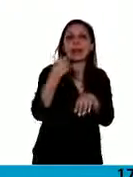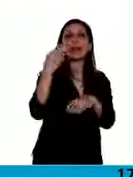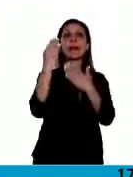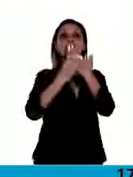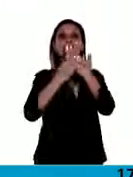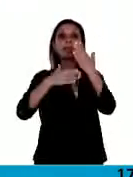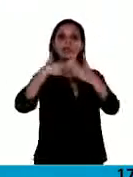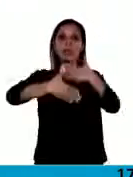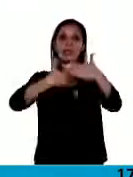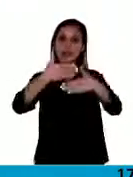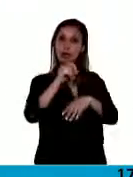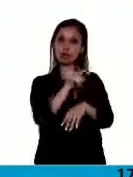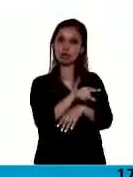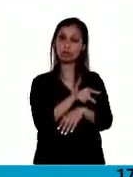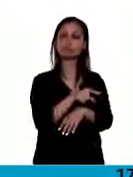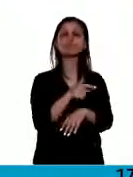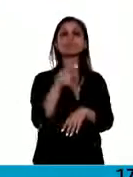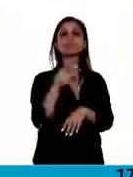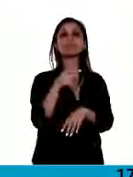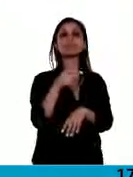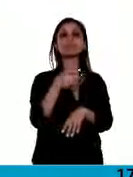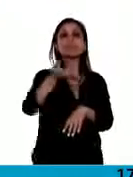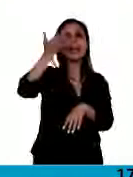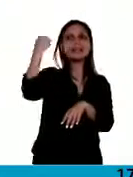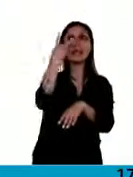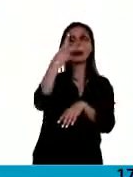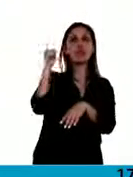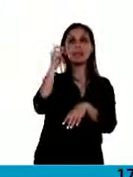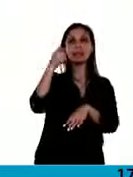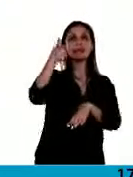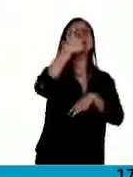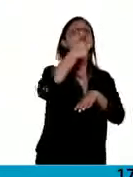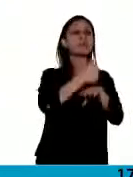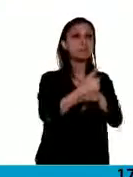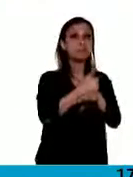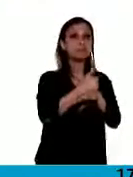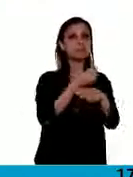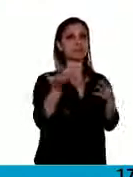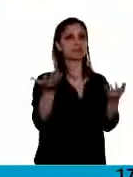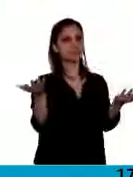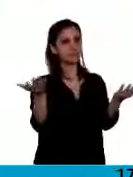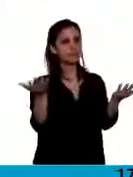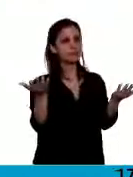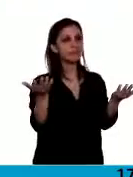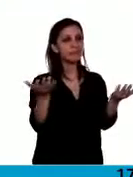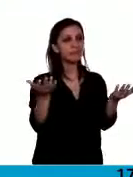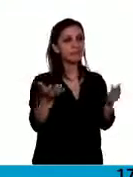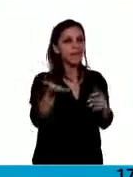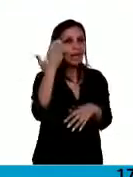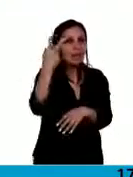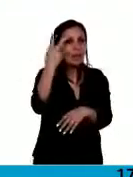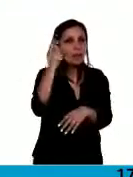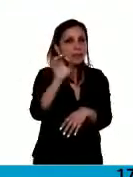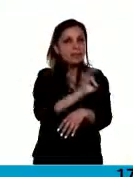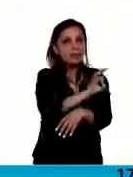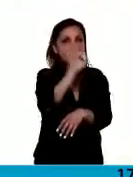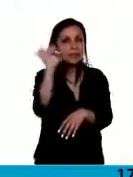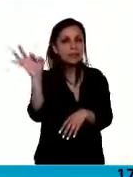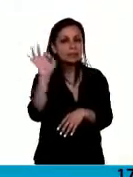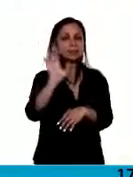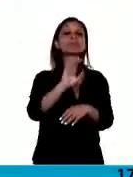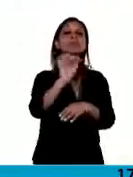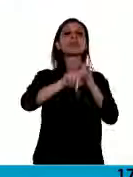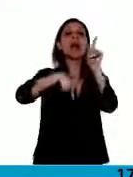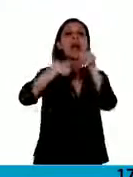Comunidad fue después de 2 meses, apareció por ahí después de 2 meses de empezada la ocupación de terrenos. Al día siguiente fueron